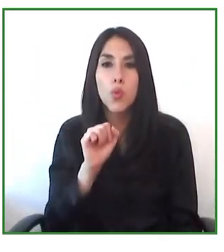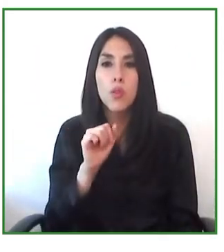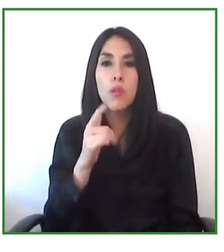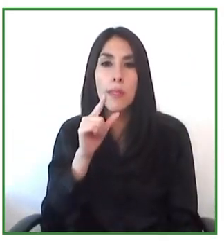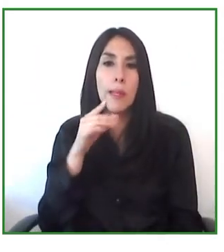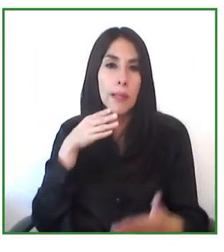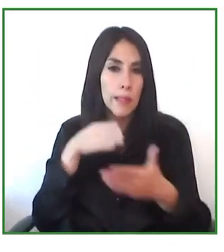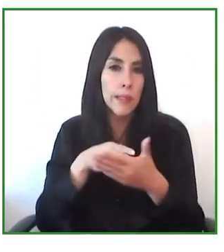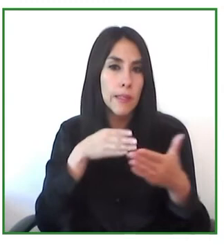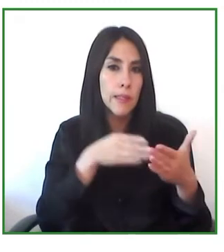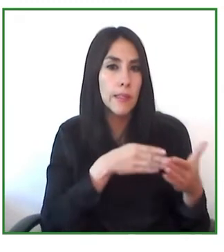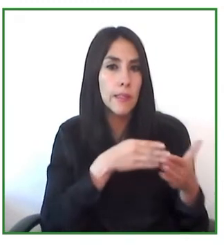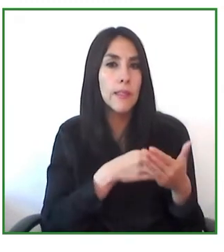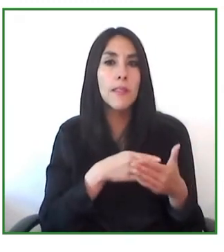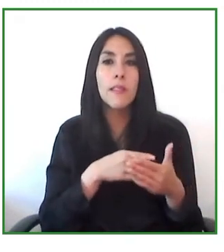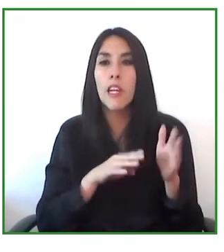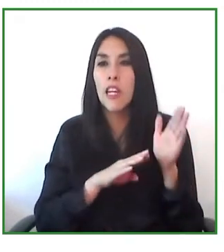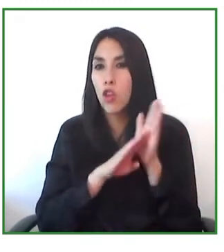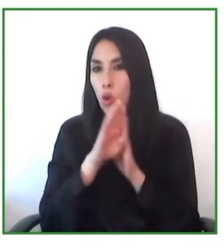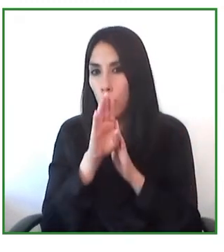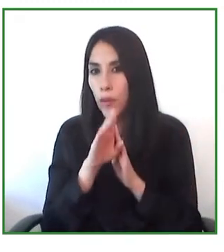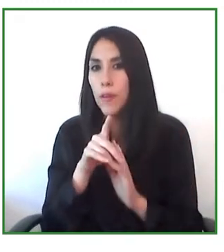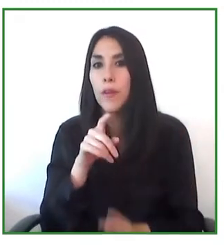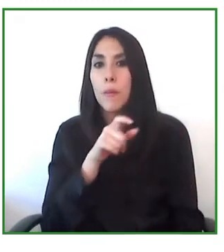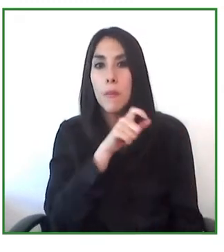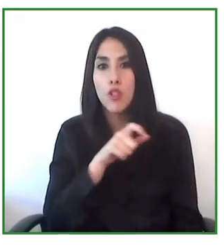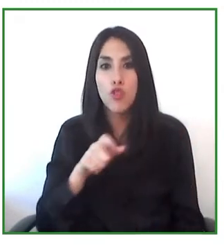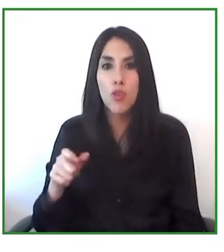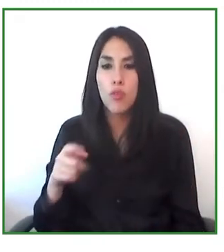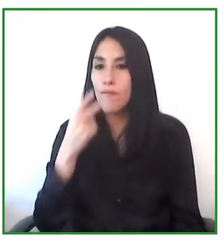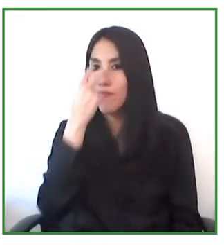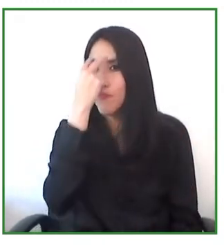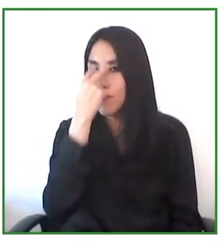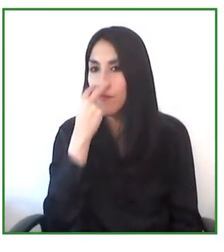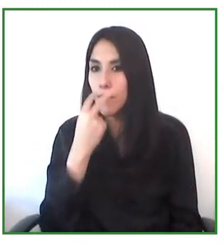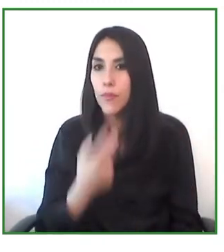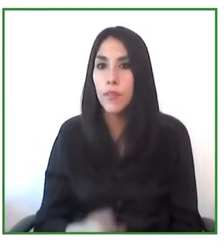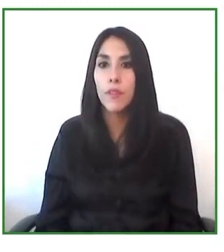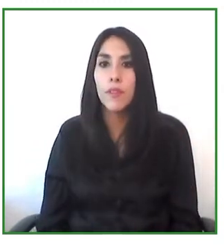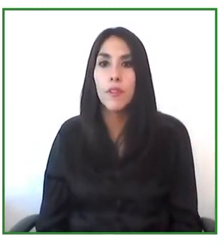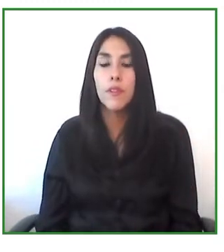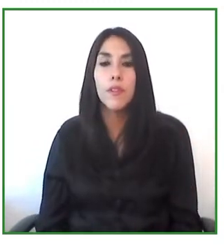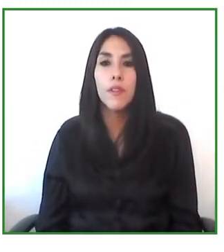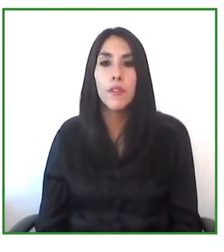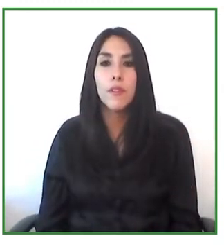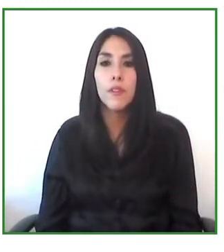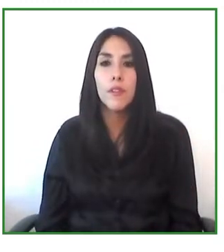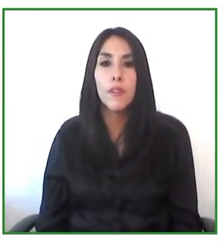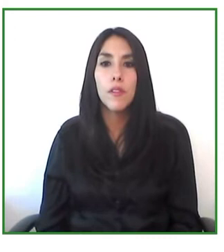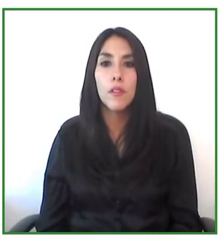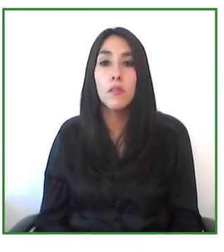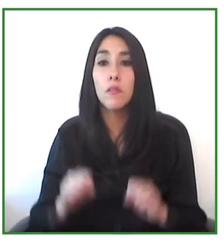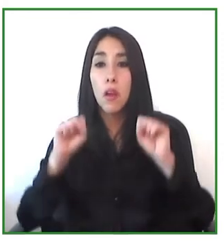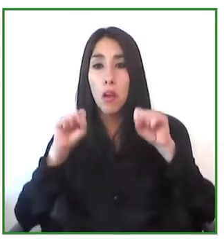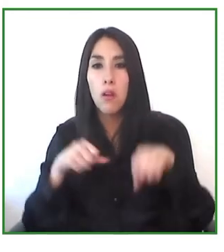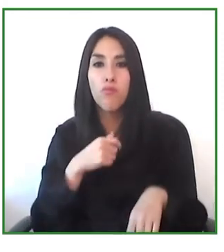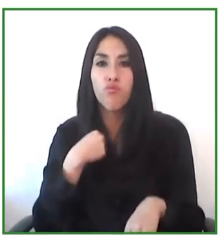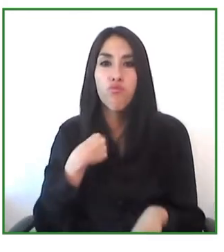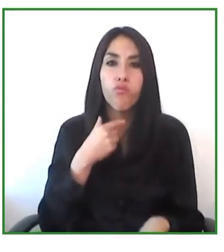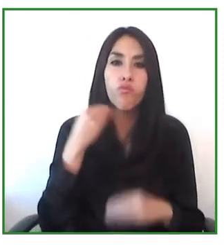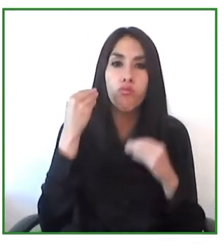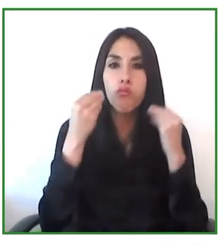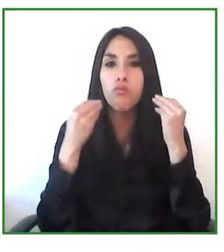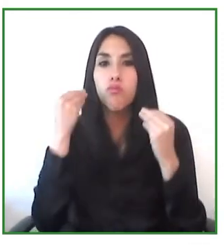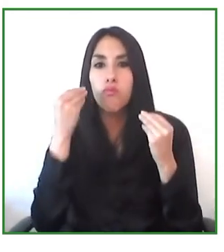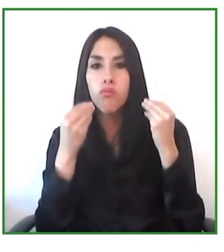las personas con discapacidad visual. No obstante, puedo hacer algunas estimaciones. Y, por ejemplo, en el año